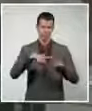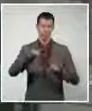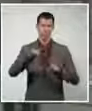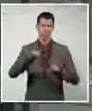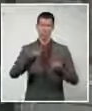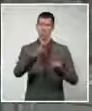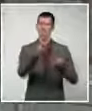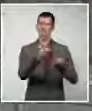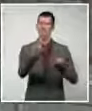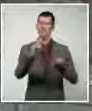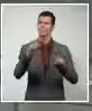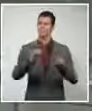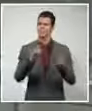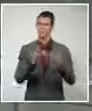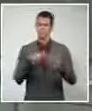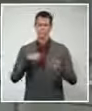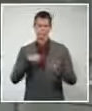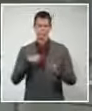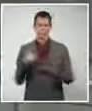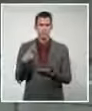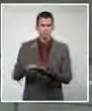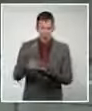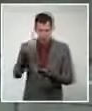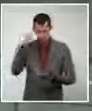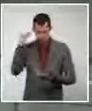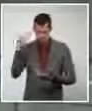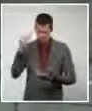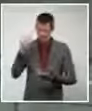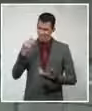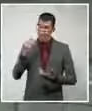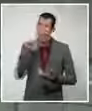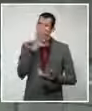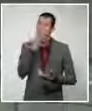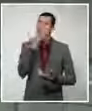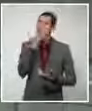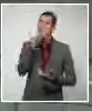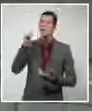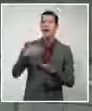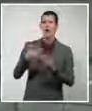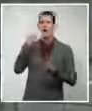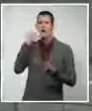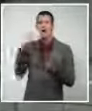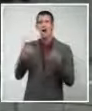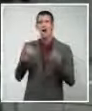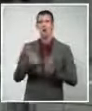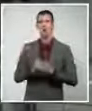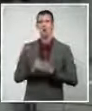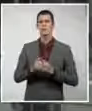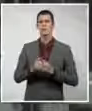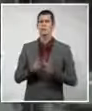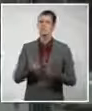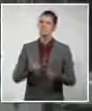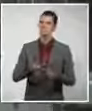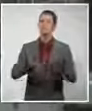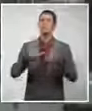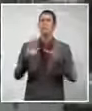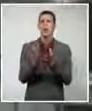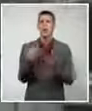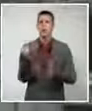podido comprobar y corroborar de que no existe tal error dentro de los recursos de su cuenta, solo fue un error de tasación y todos han